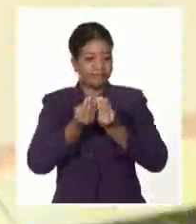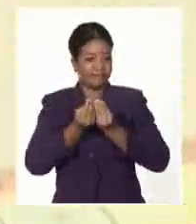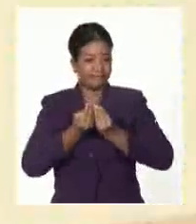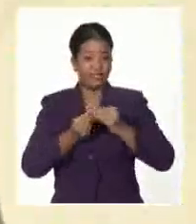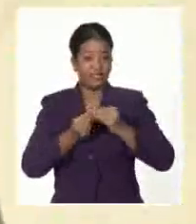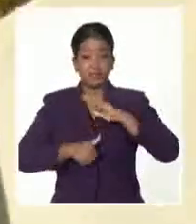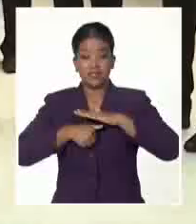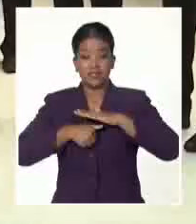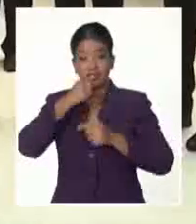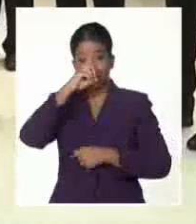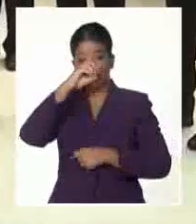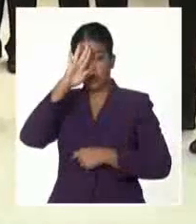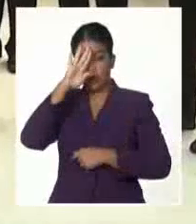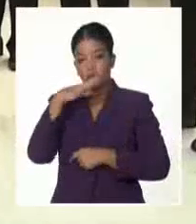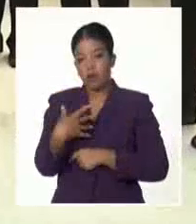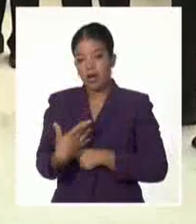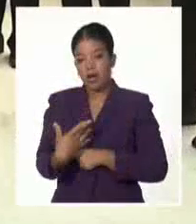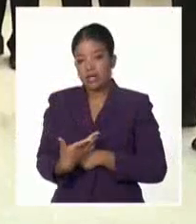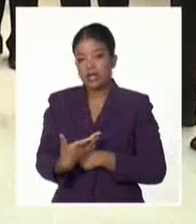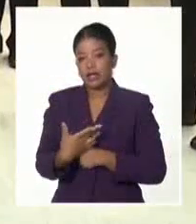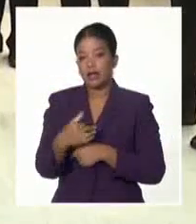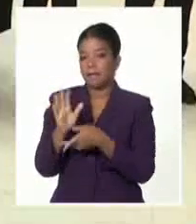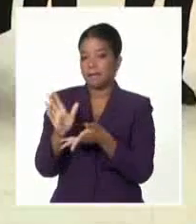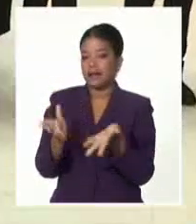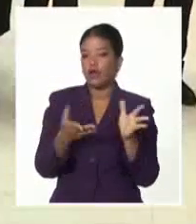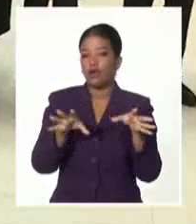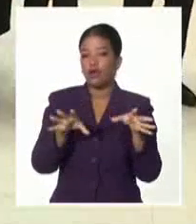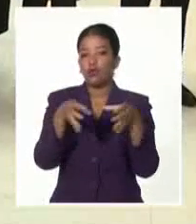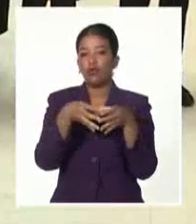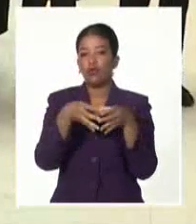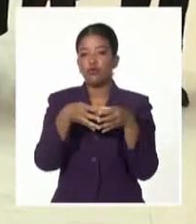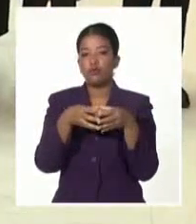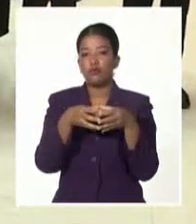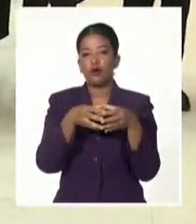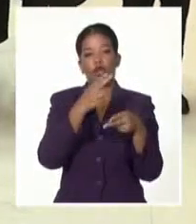al sumo pontífice la delegación oficial cubana.